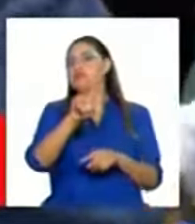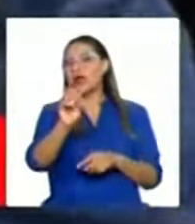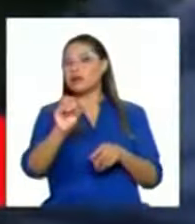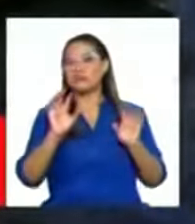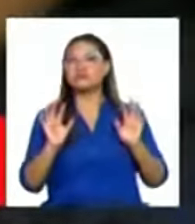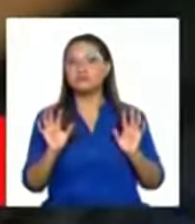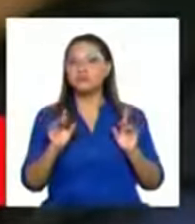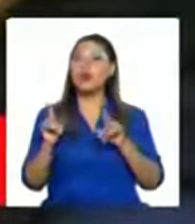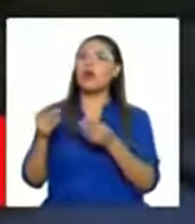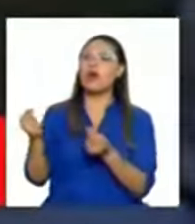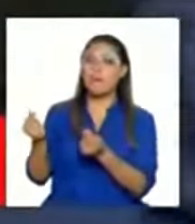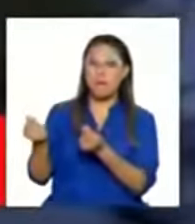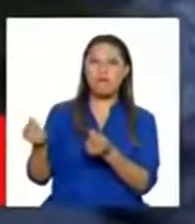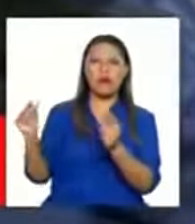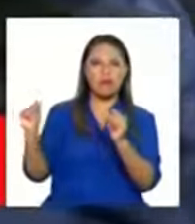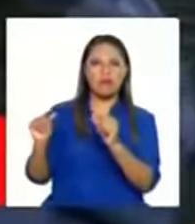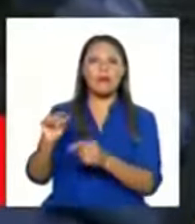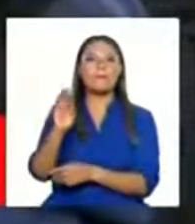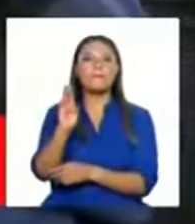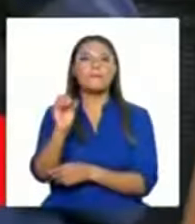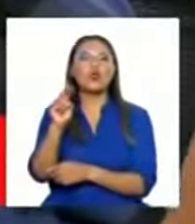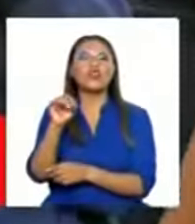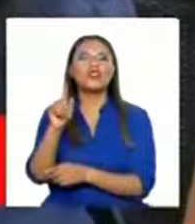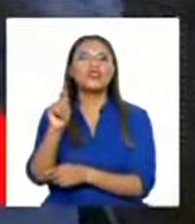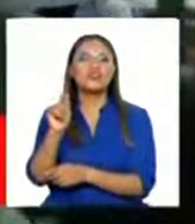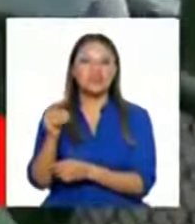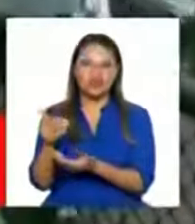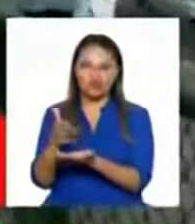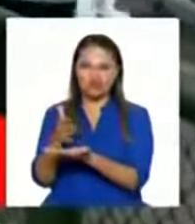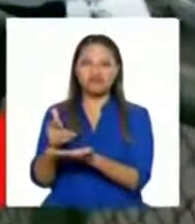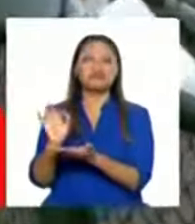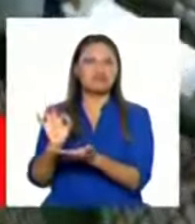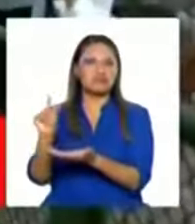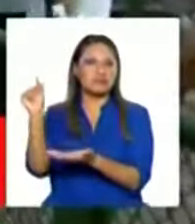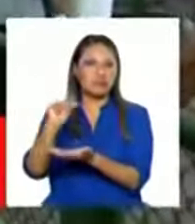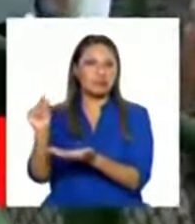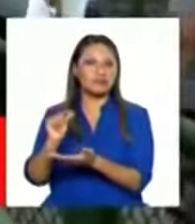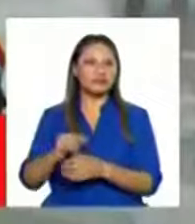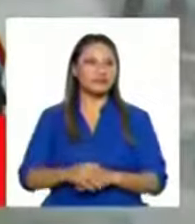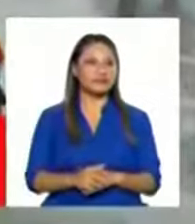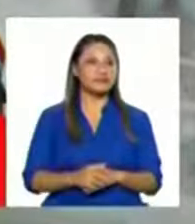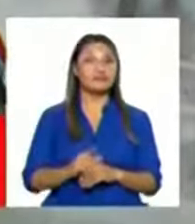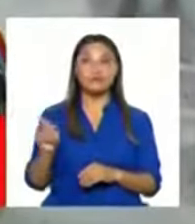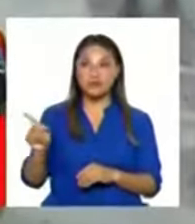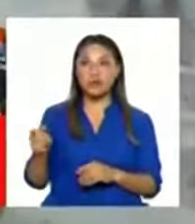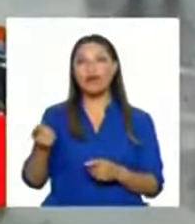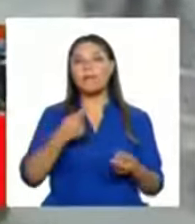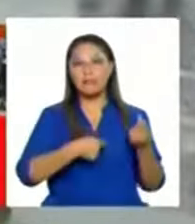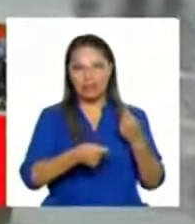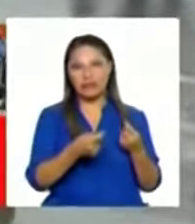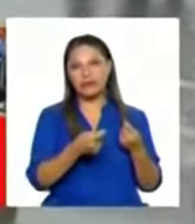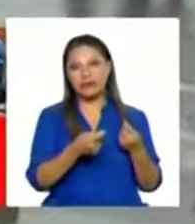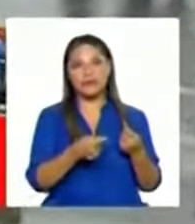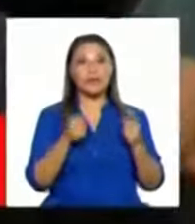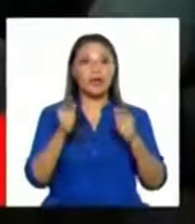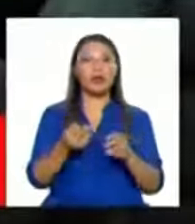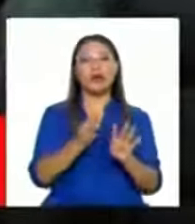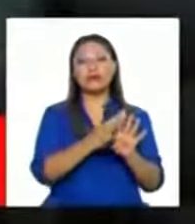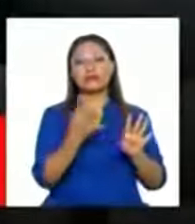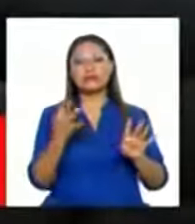soles. ¿Y es para tu casa o para negocio? Para negocio. Madrugando para el terminal, haciendo una cola de 2 horas